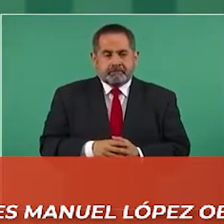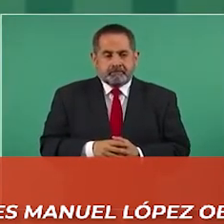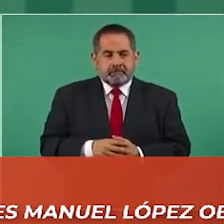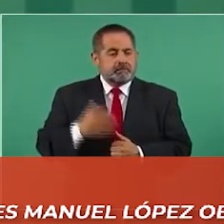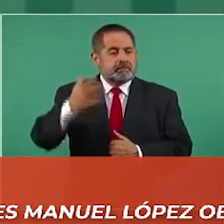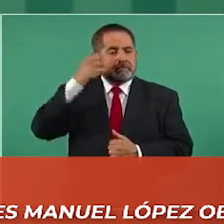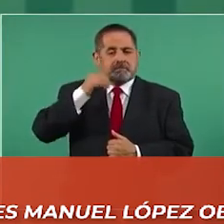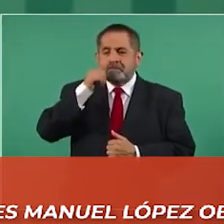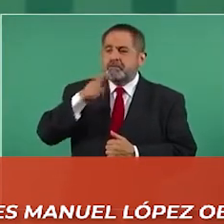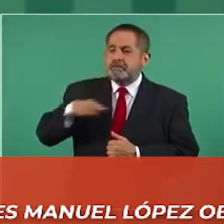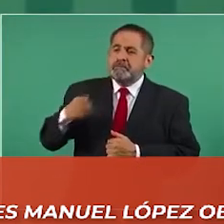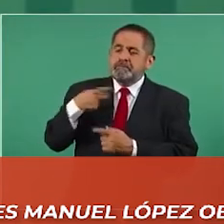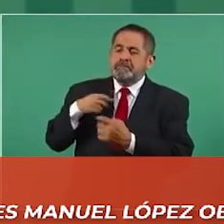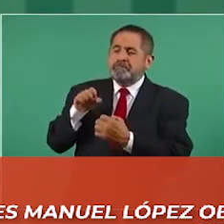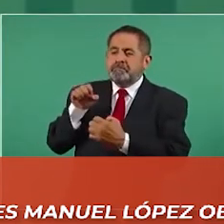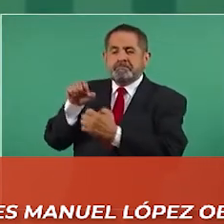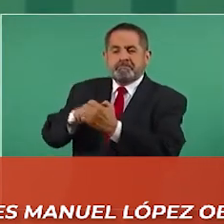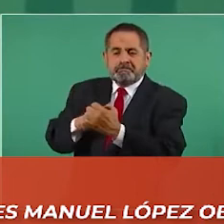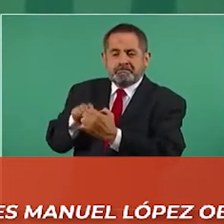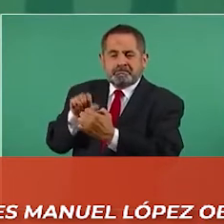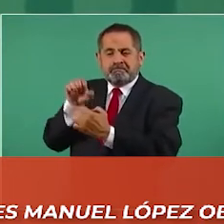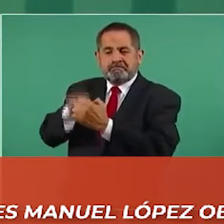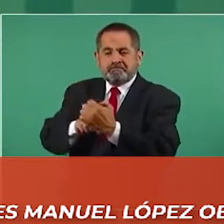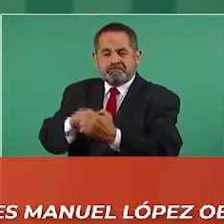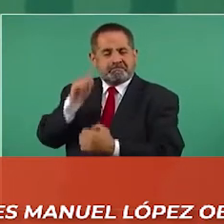siempre se engañaba.